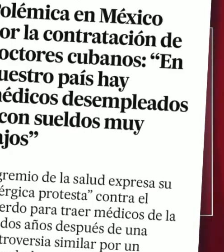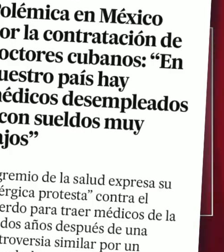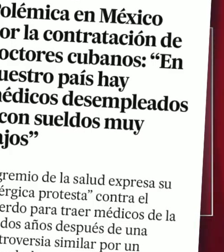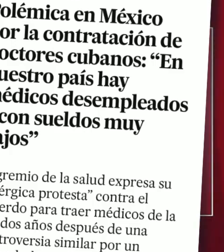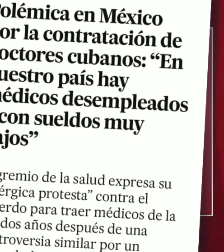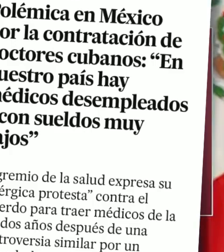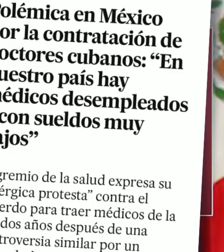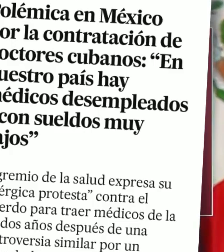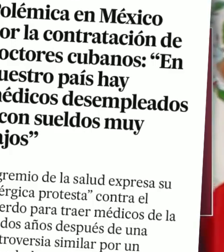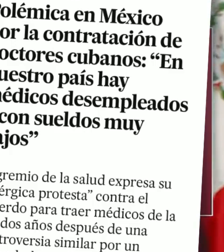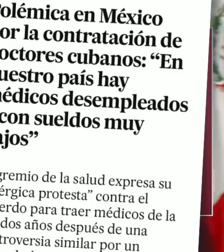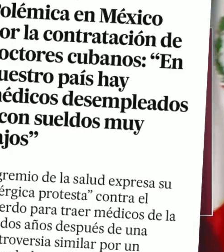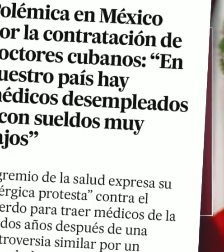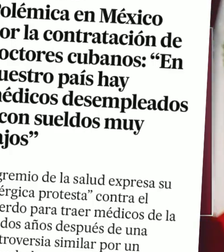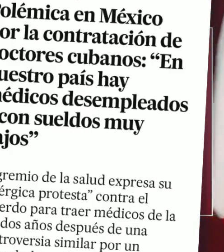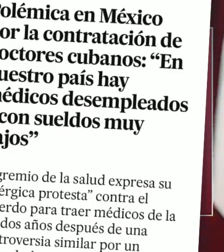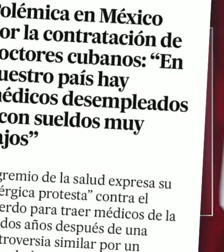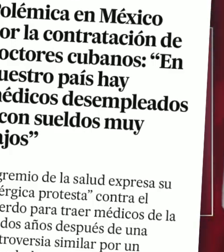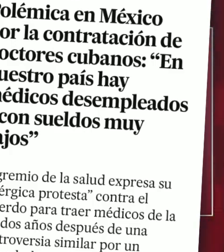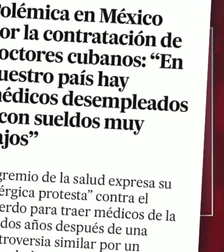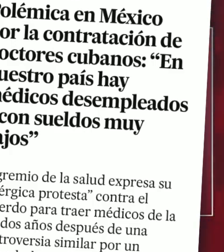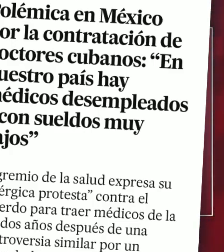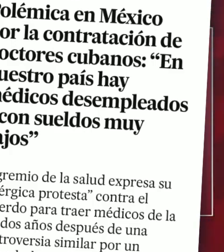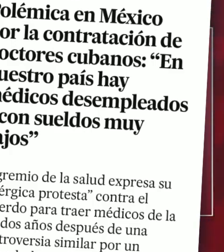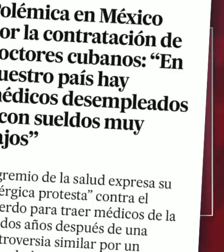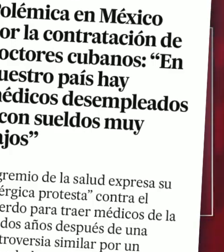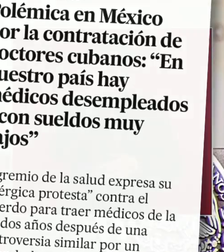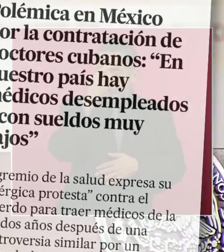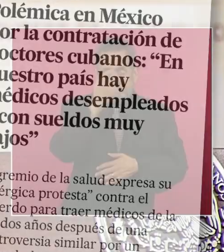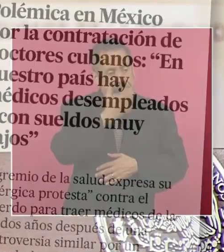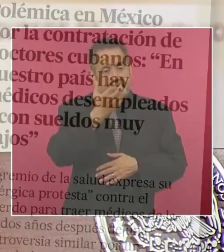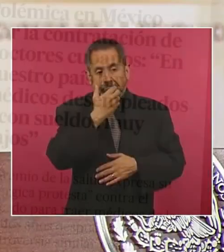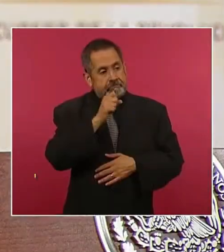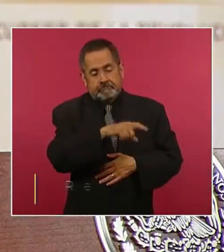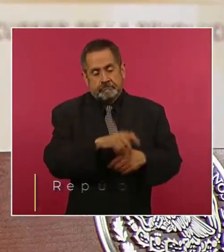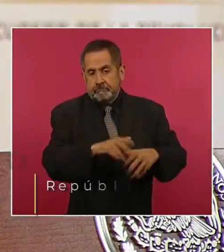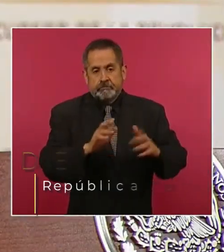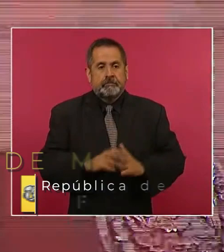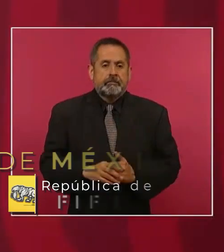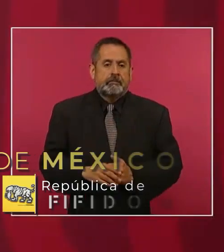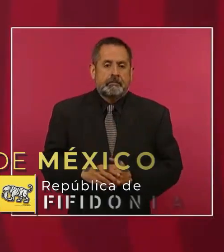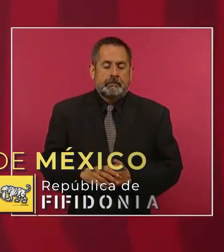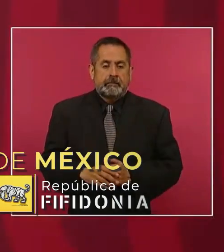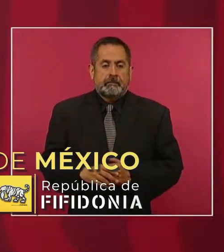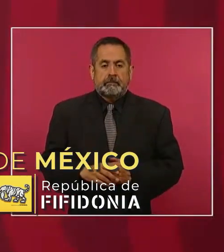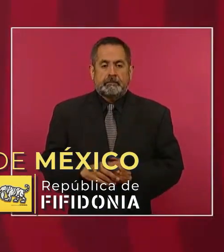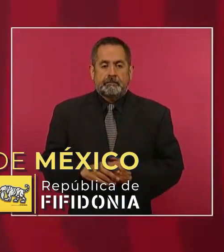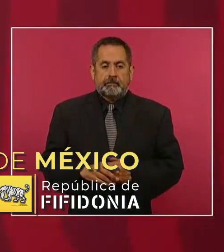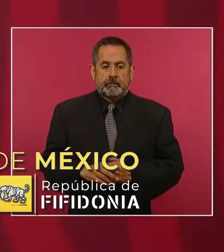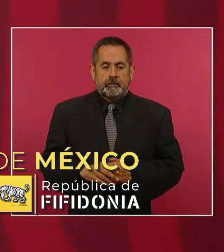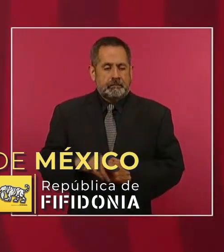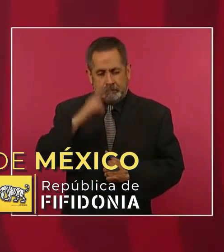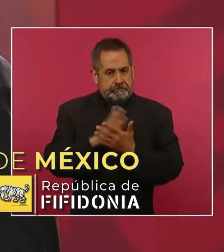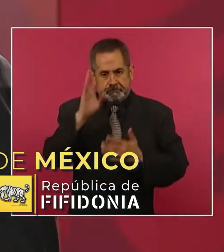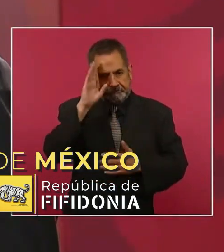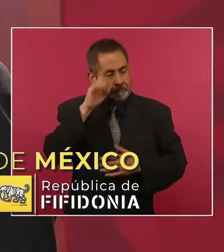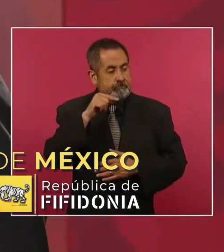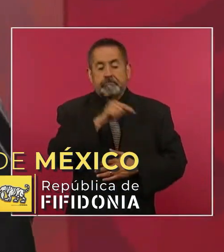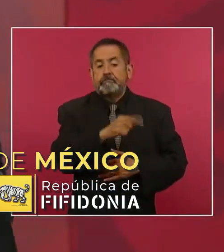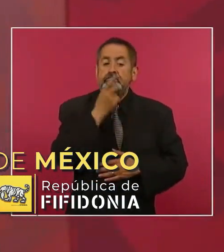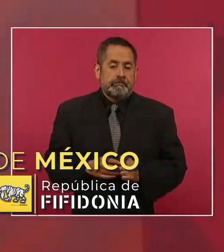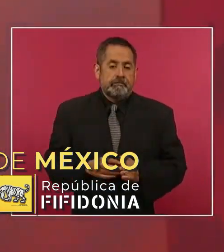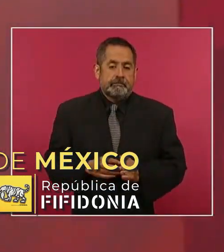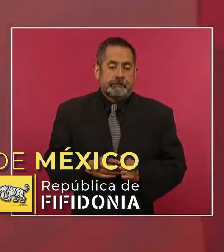Es mucho egoísmo, es una actitud muy retrógrada de estos señores. Llegó a expresarse de